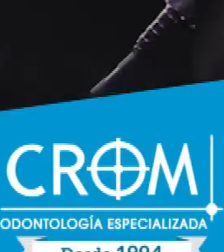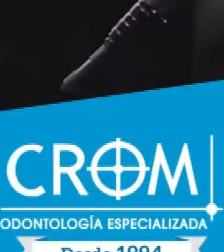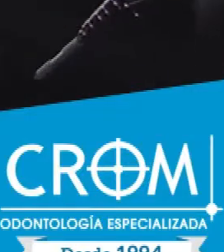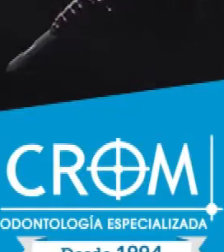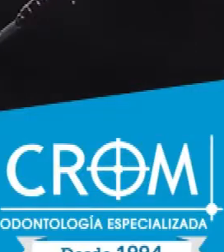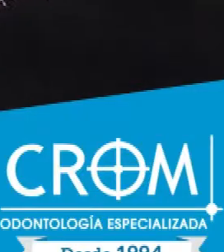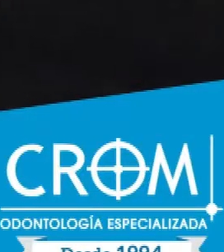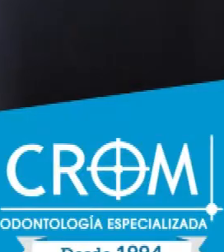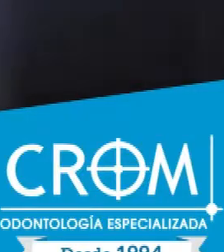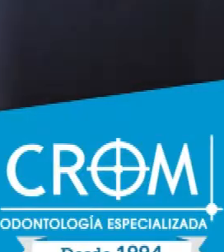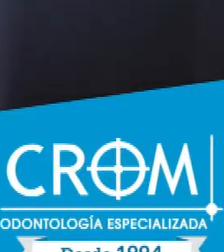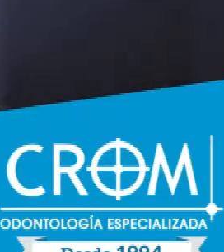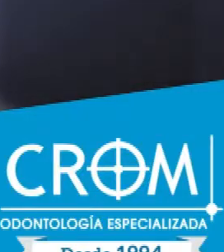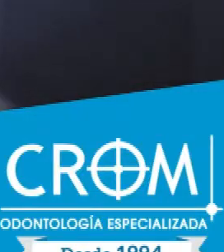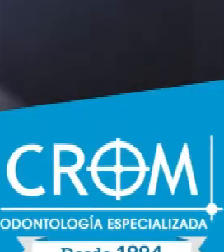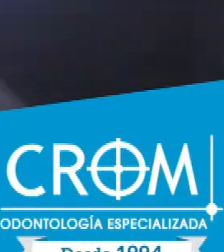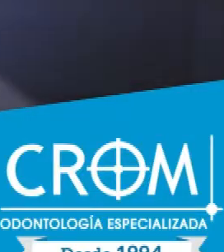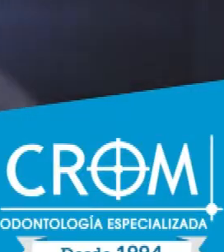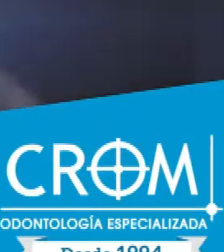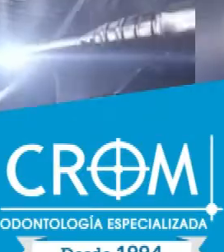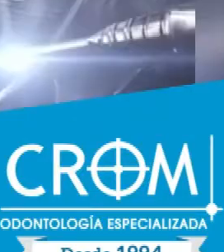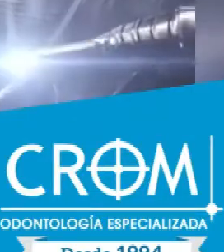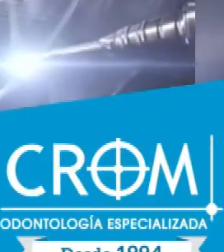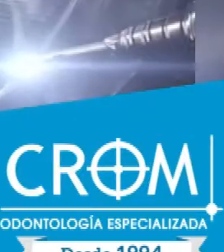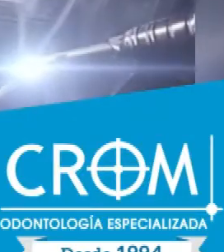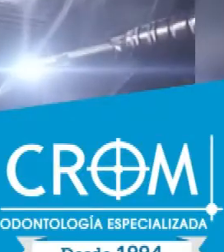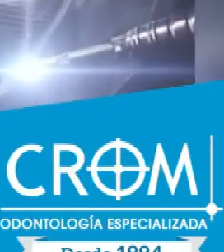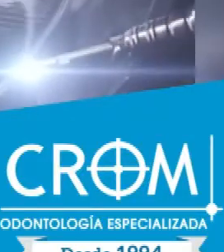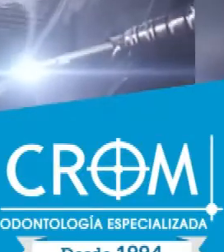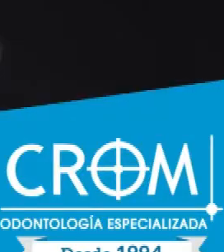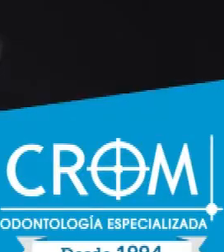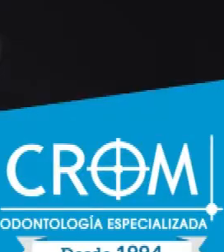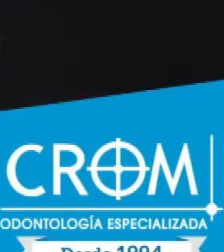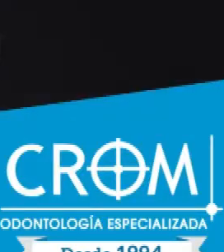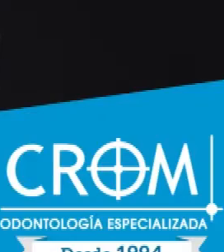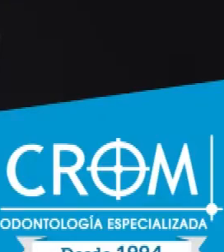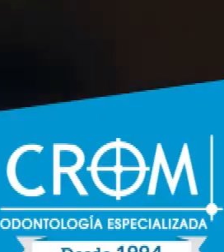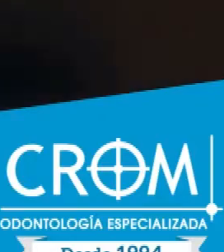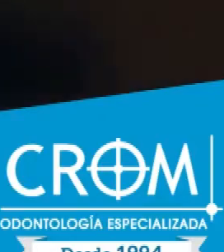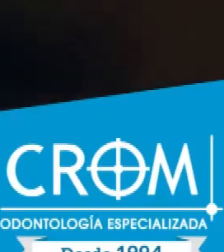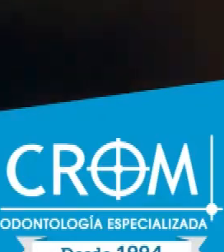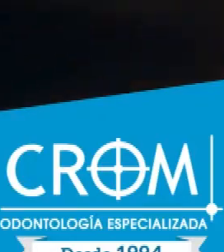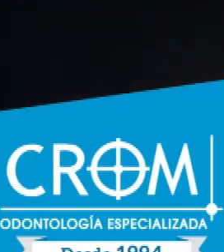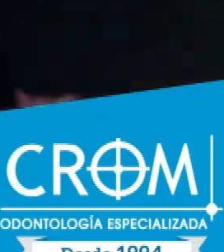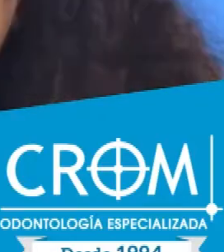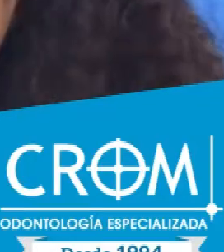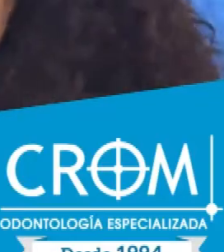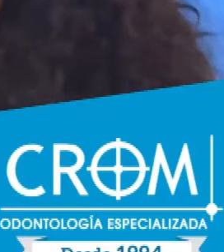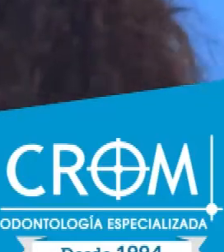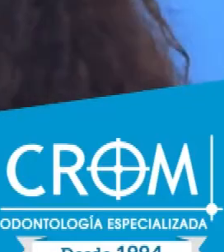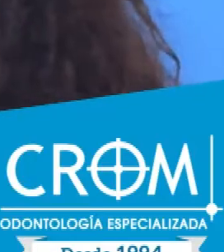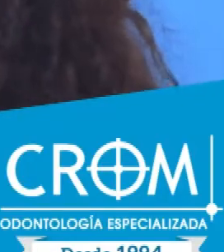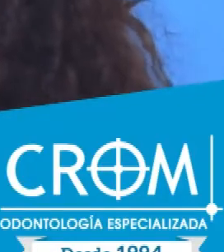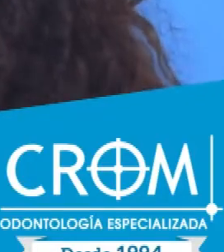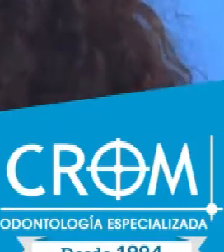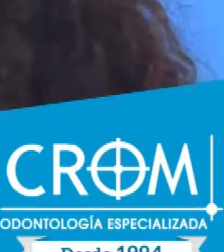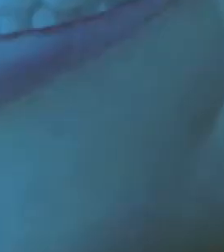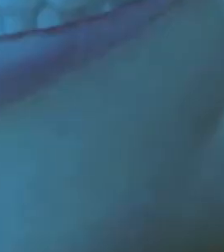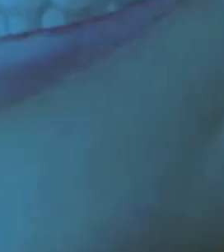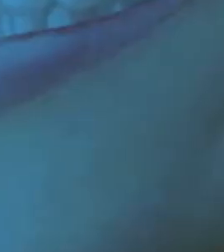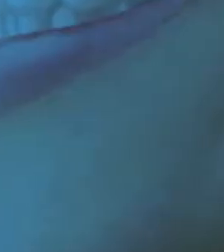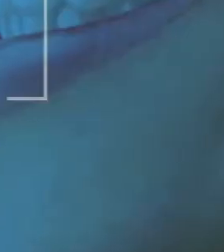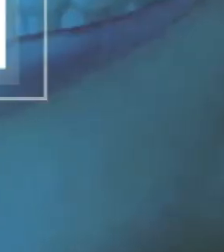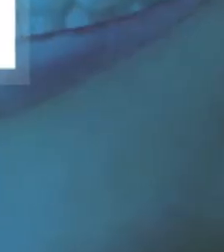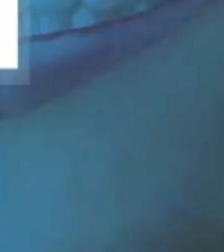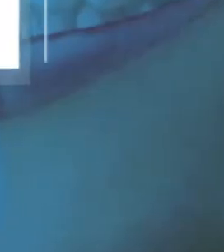Invisalign, ortodoncia invisible, resultados muy visibles, únicos certificados en Santander. Luce tu sonrisa, no tus brackets. Chrome,